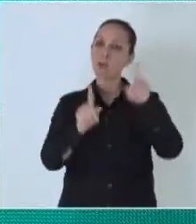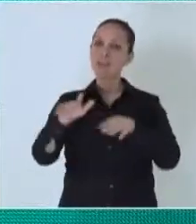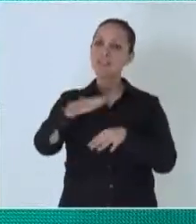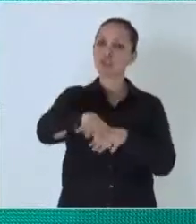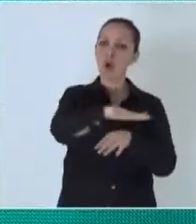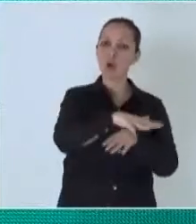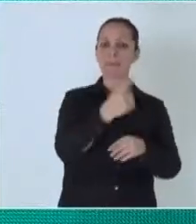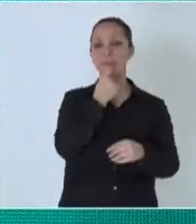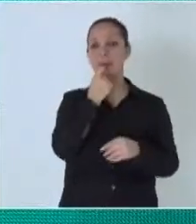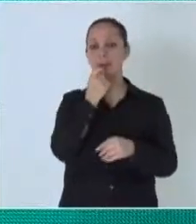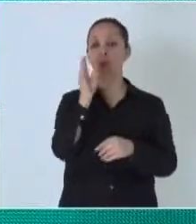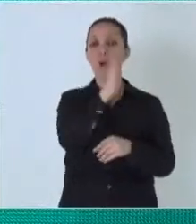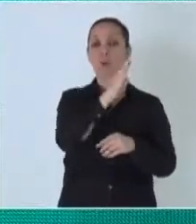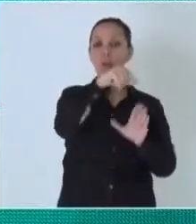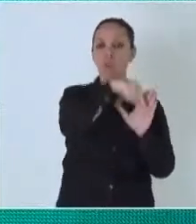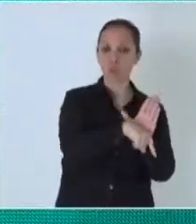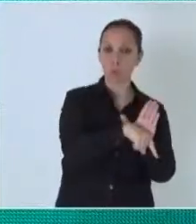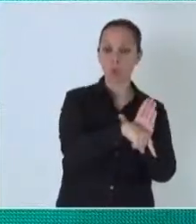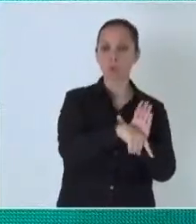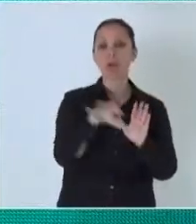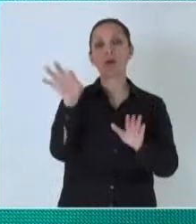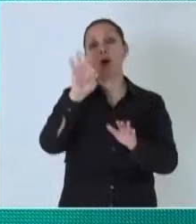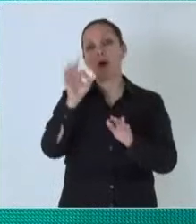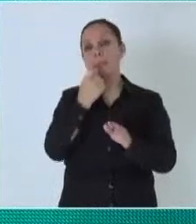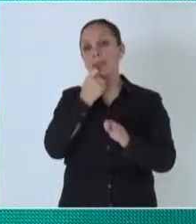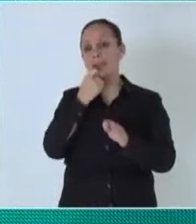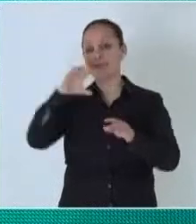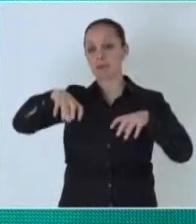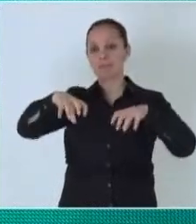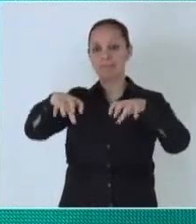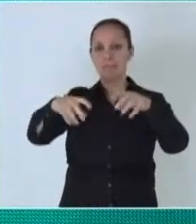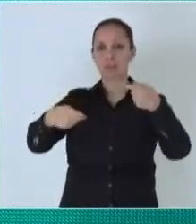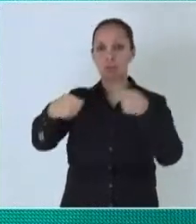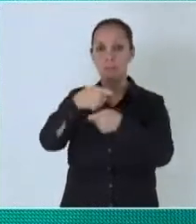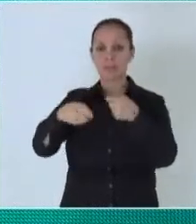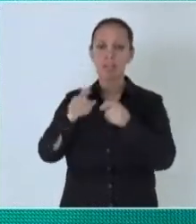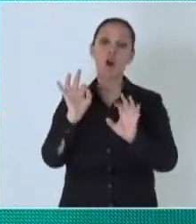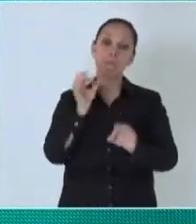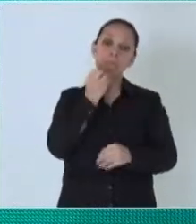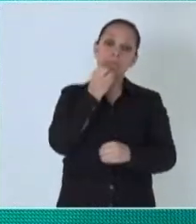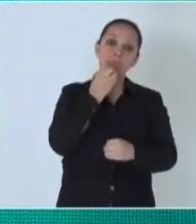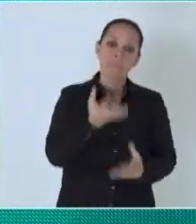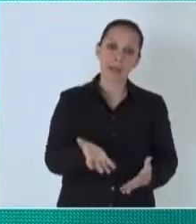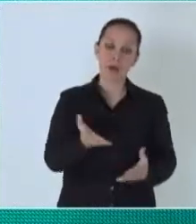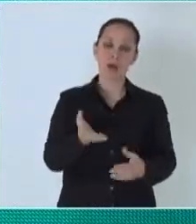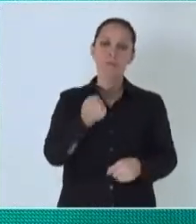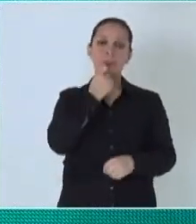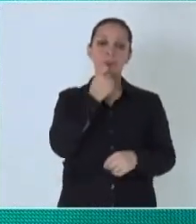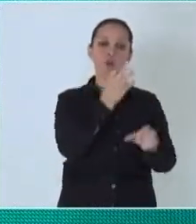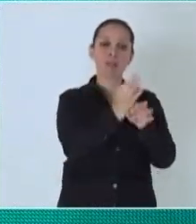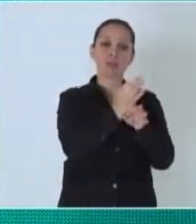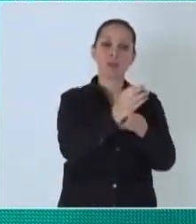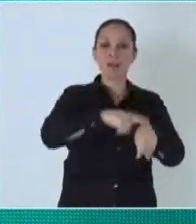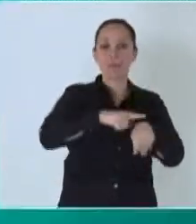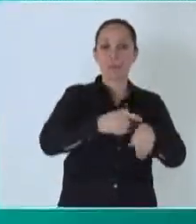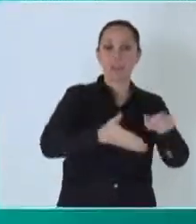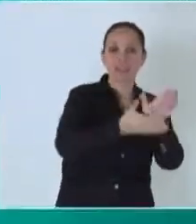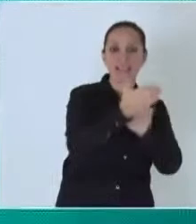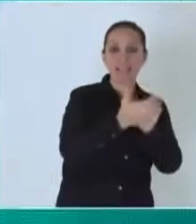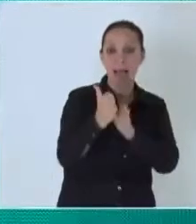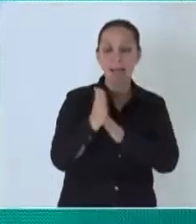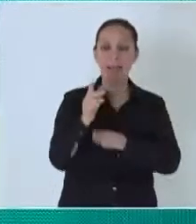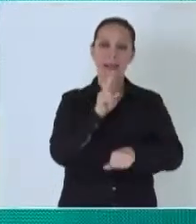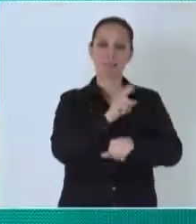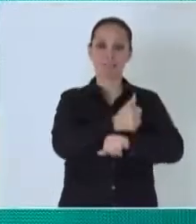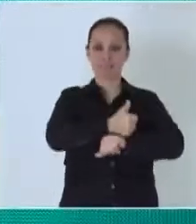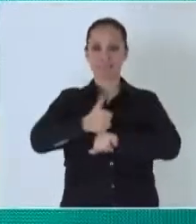como Boedo al Sur o los centros comerciales o, lo que es mejor aún, en las salidas de las escuelas para que los chicos puedan